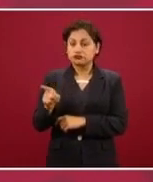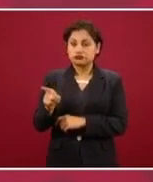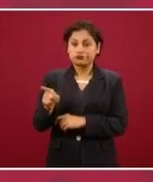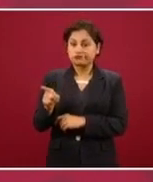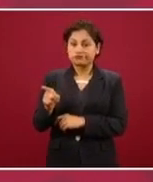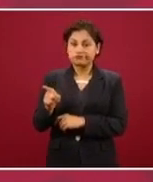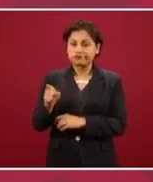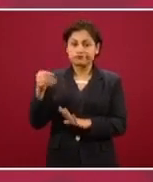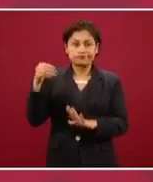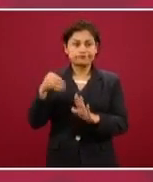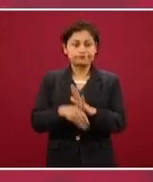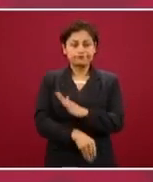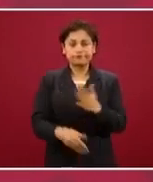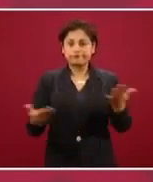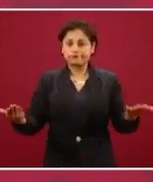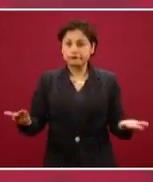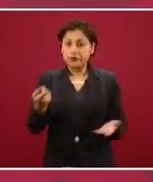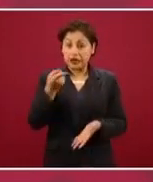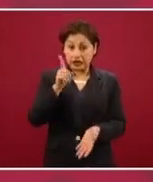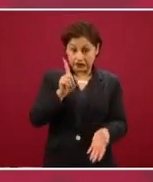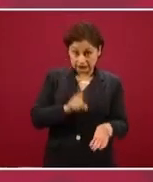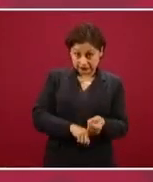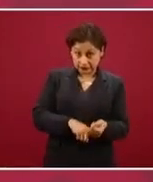Habían en el Seguro Popular